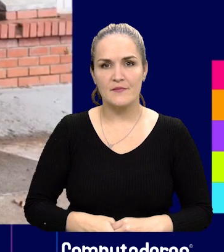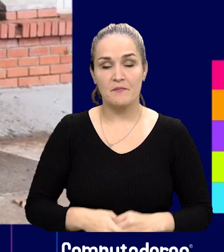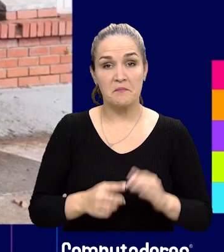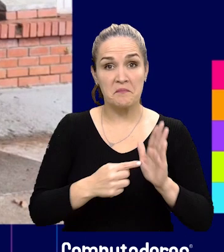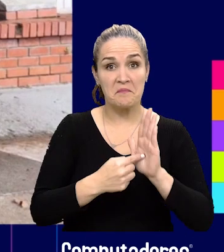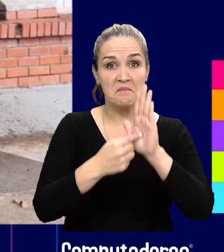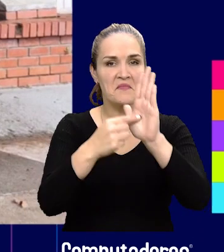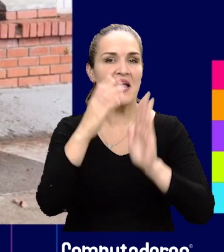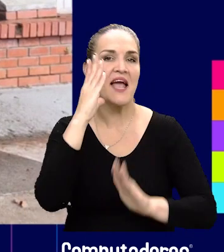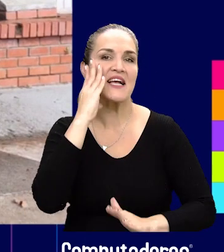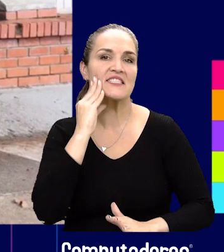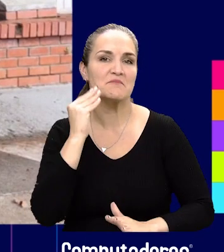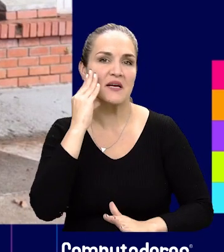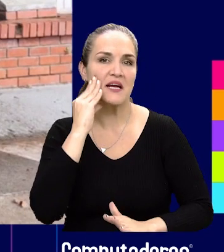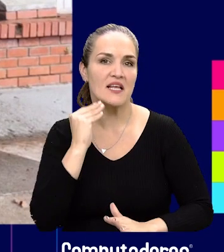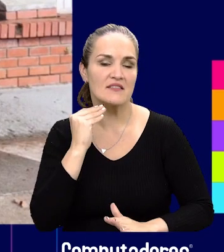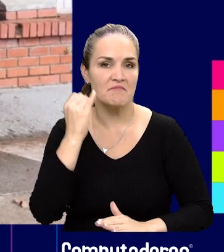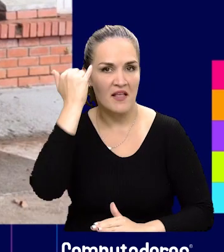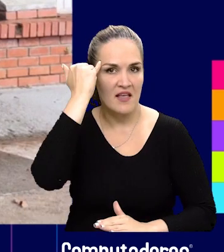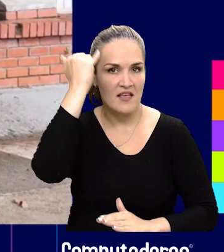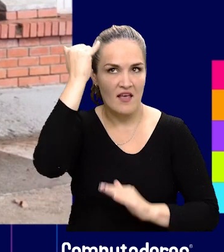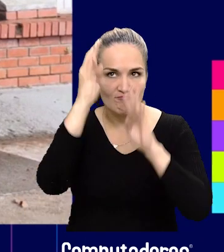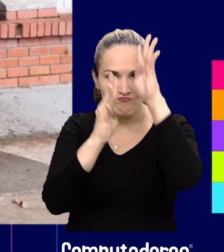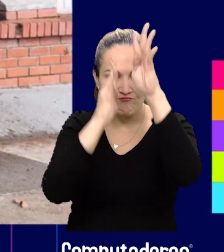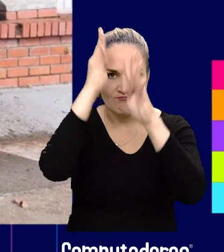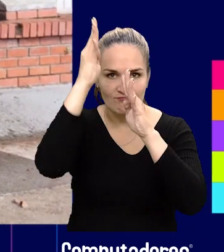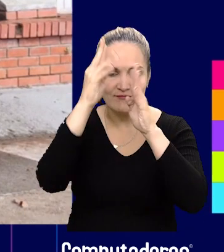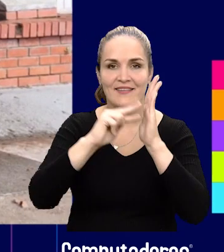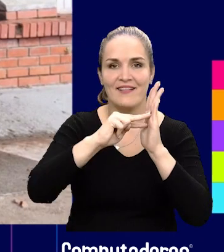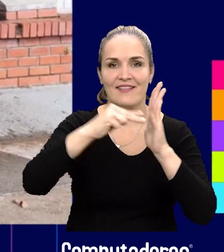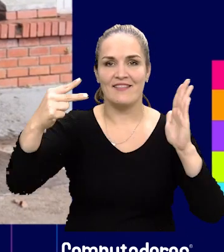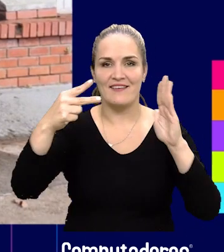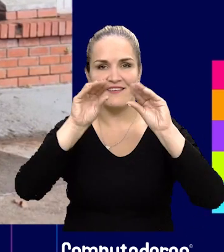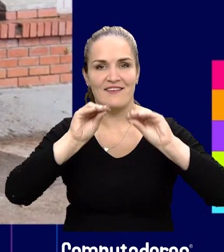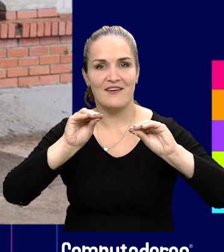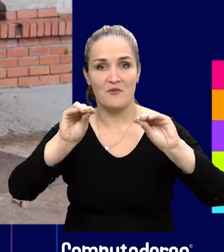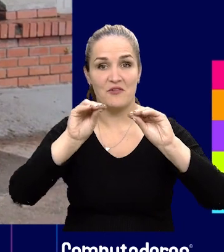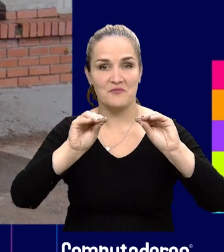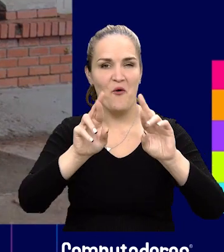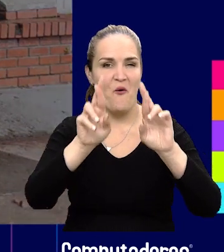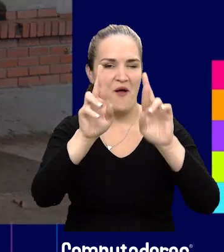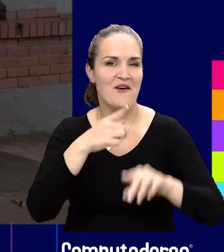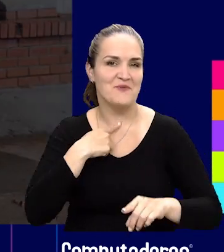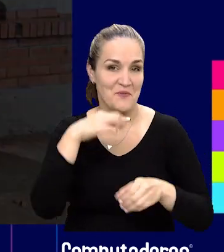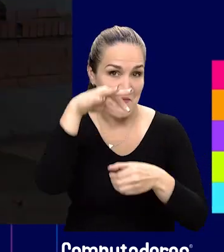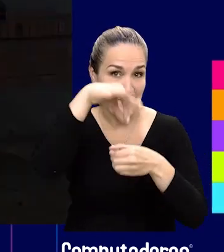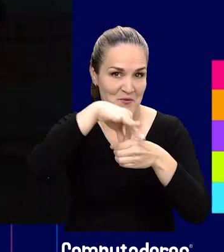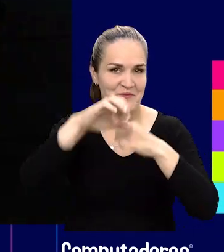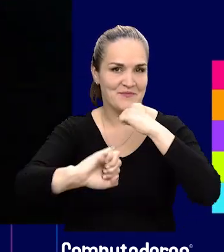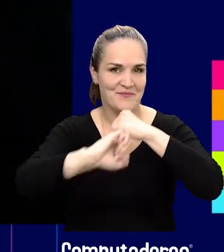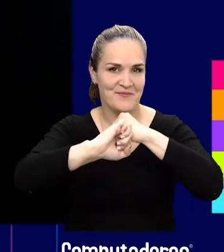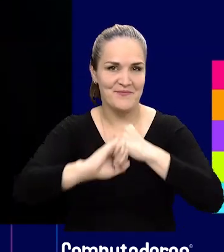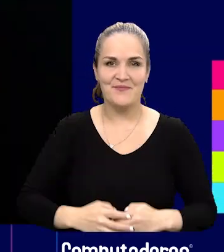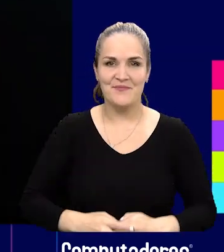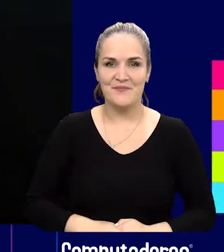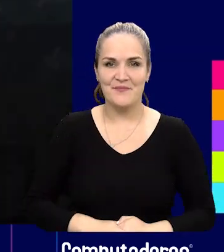En esta ocasión voy a presentar mi experiencia de significativa Educa de TIT. Espero les guste y voten por ella.